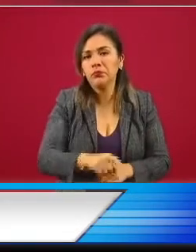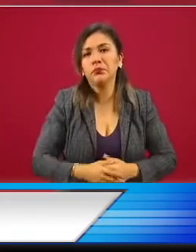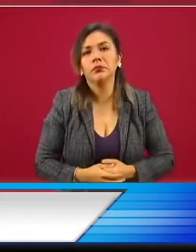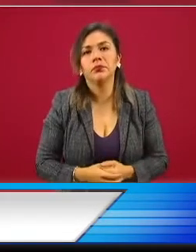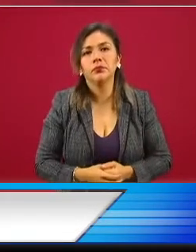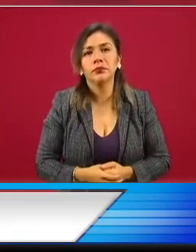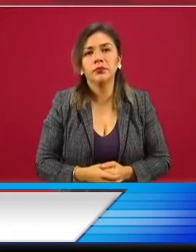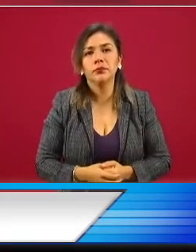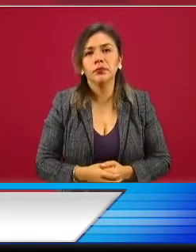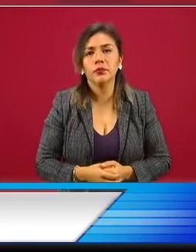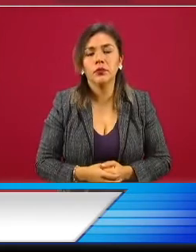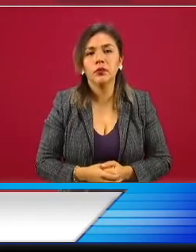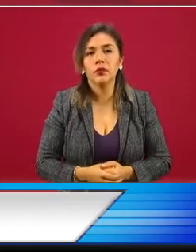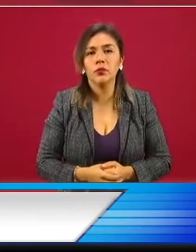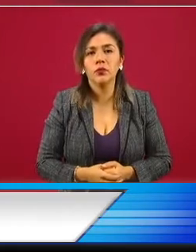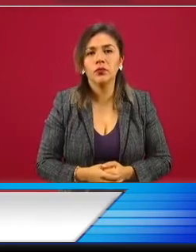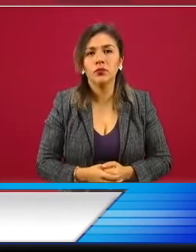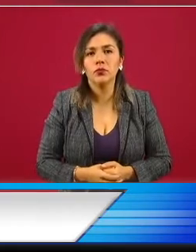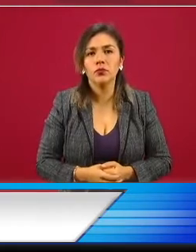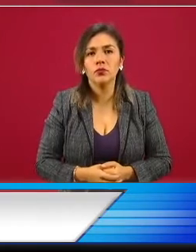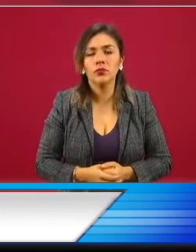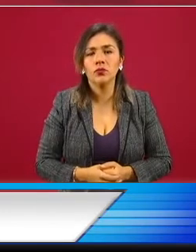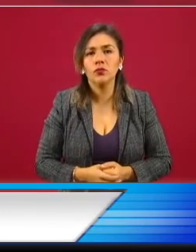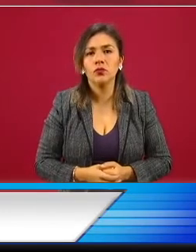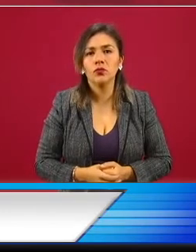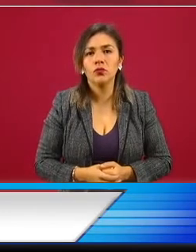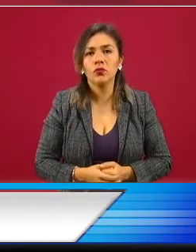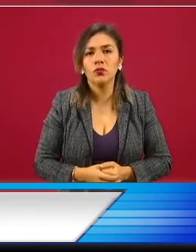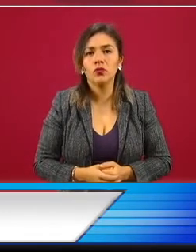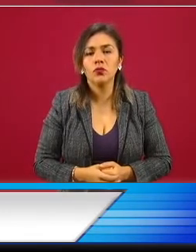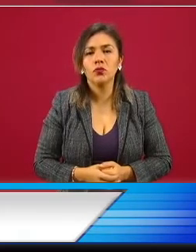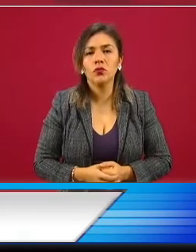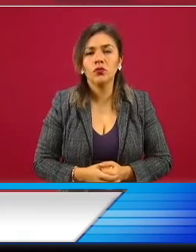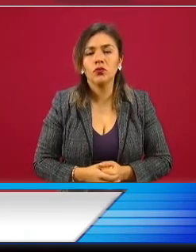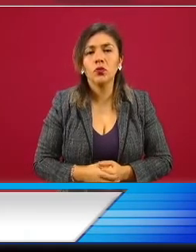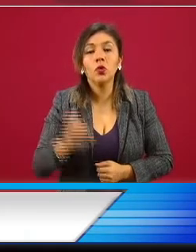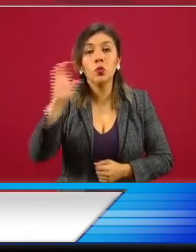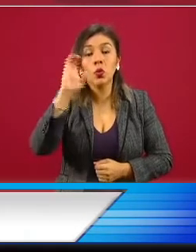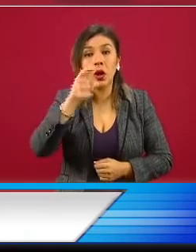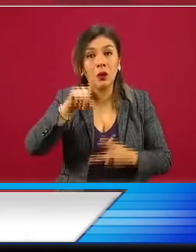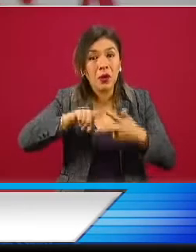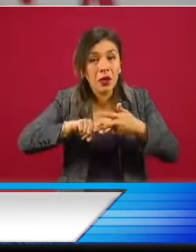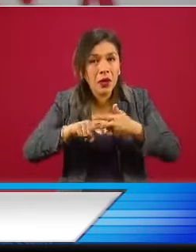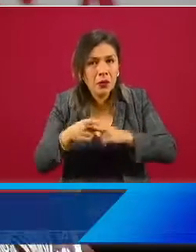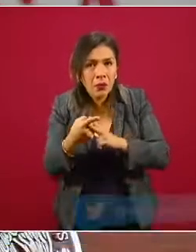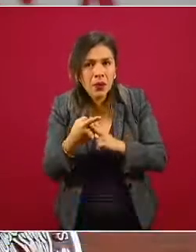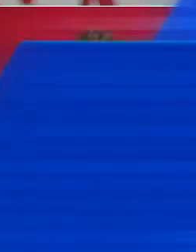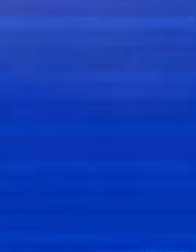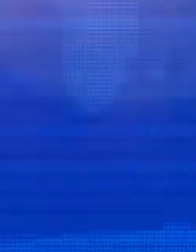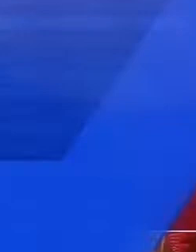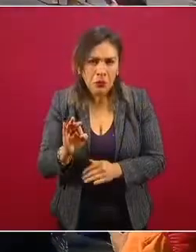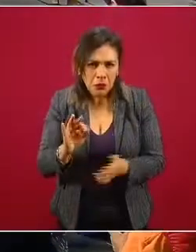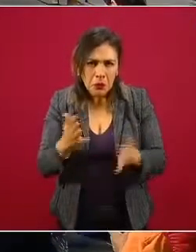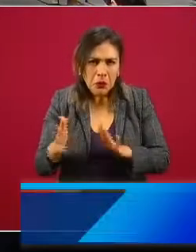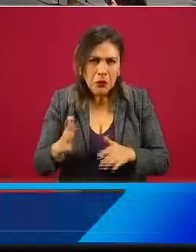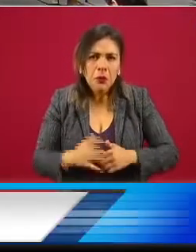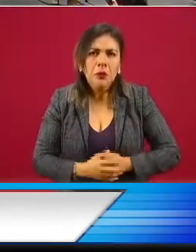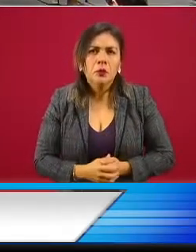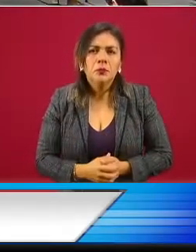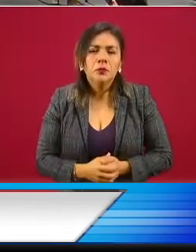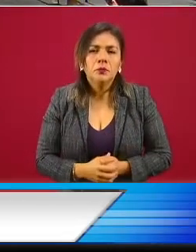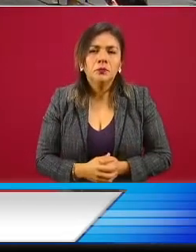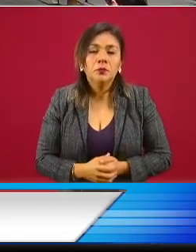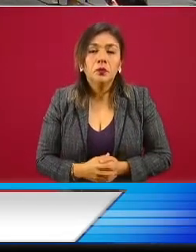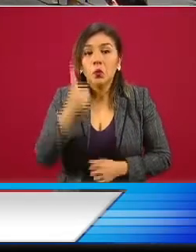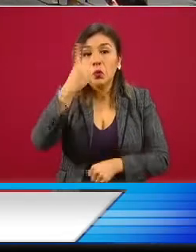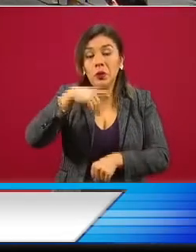lo ahorren. Hay que fomentar la cultura del ahorro como parte del aprendizaje que nos ha dejado esta pandemia. New